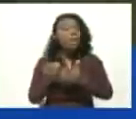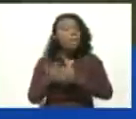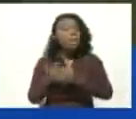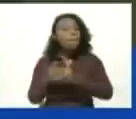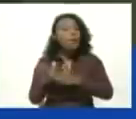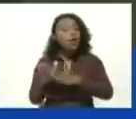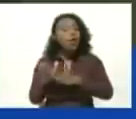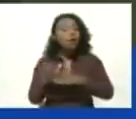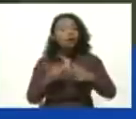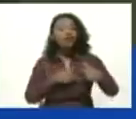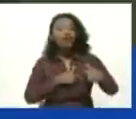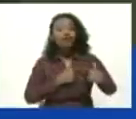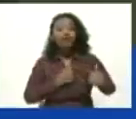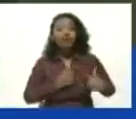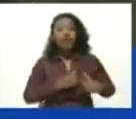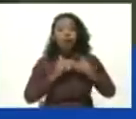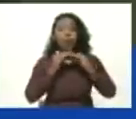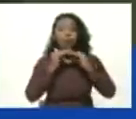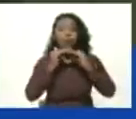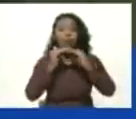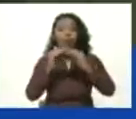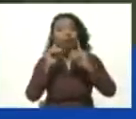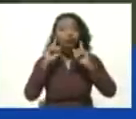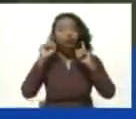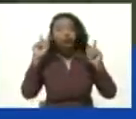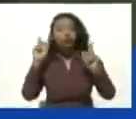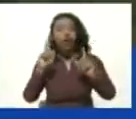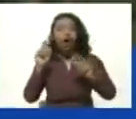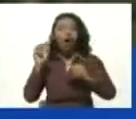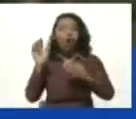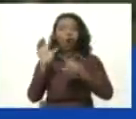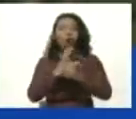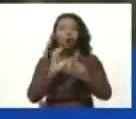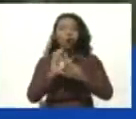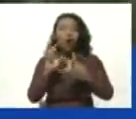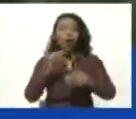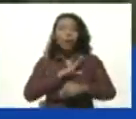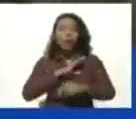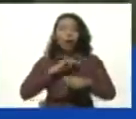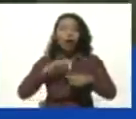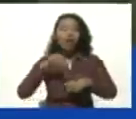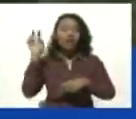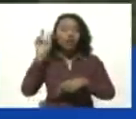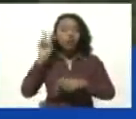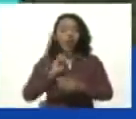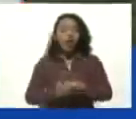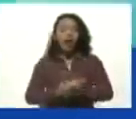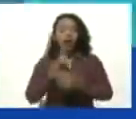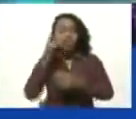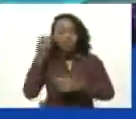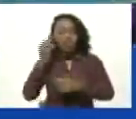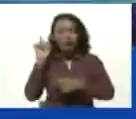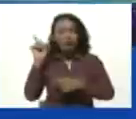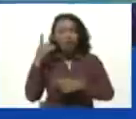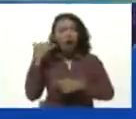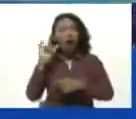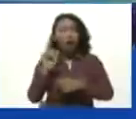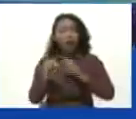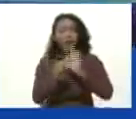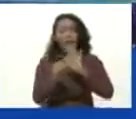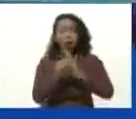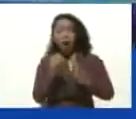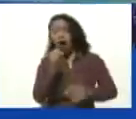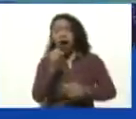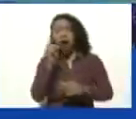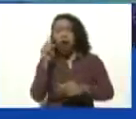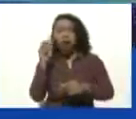Llanero a la música venezolana. De verdad, y hay cantantes que yo he visto que nunca